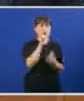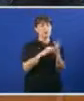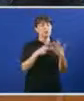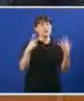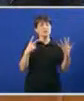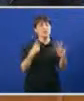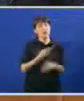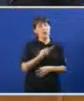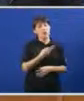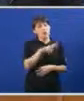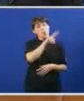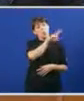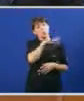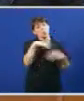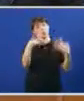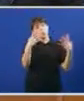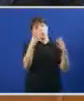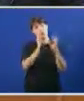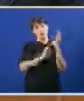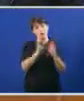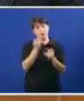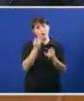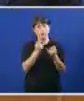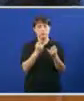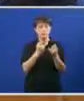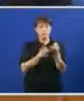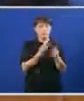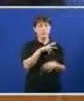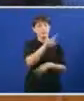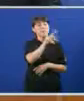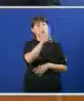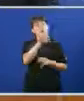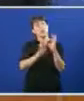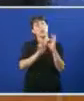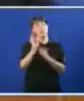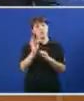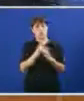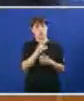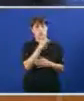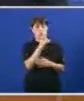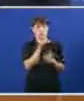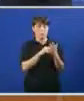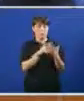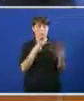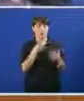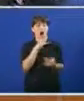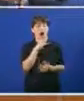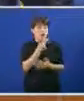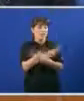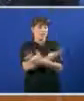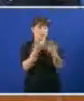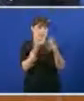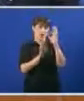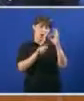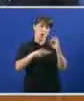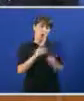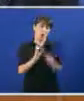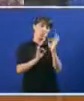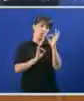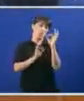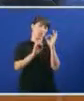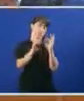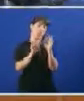o 20,9%. No ano 2008, o 21%. E agora estamos no 17,2%. Señoría, a quen quere